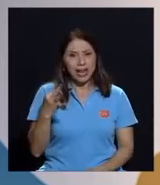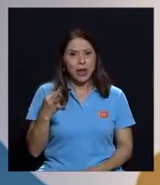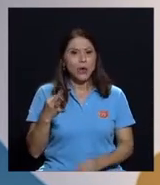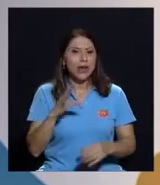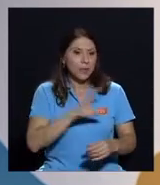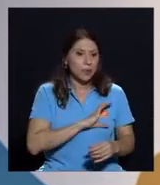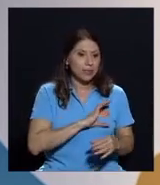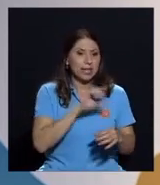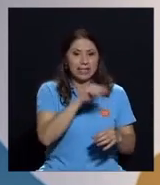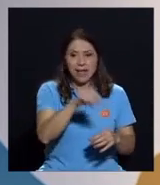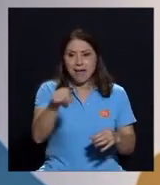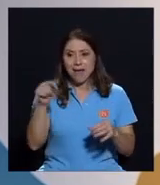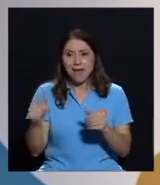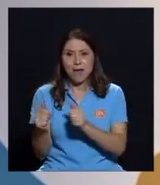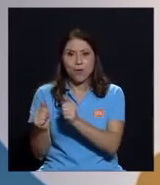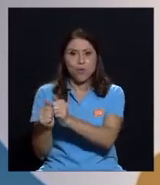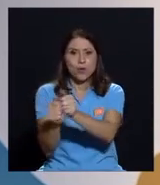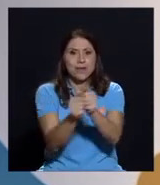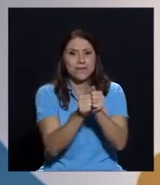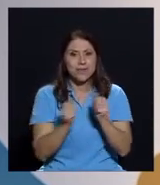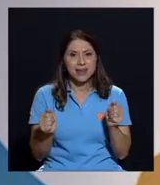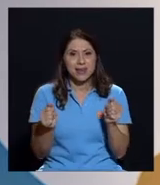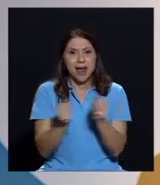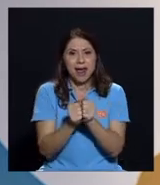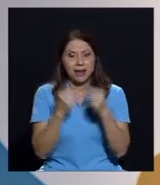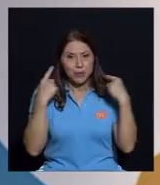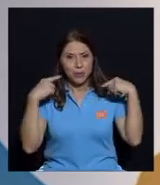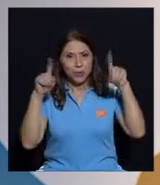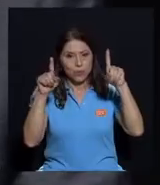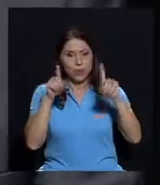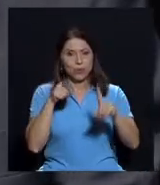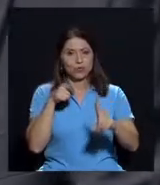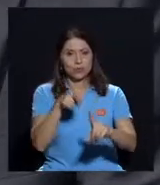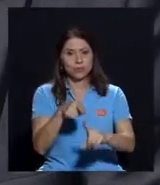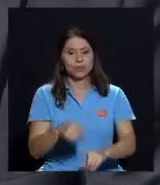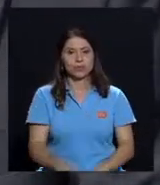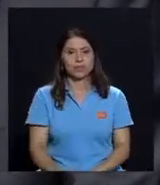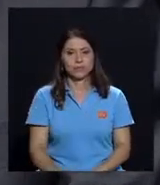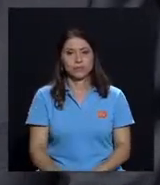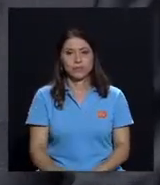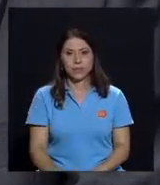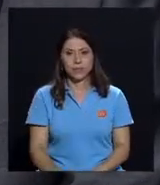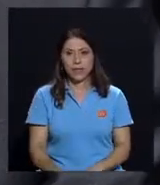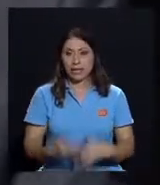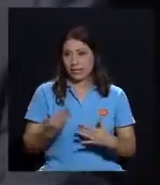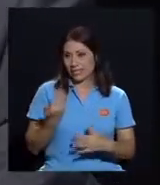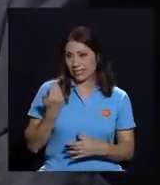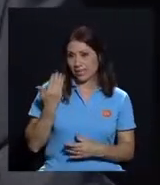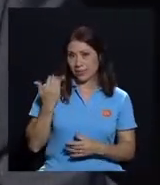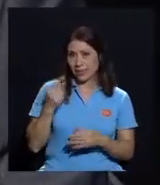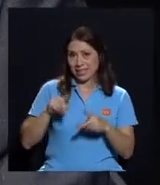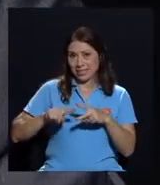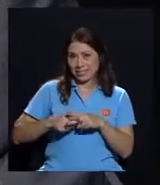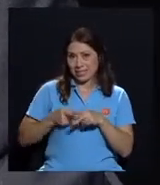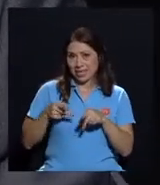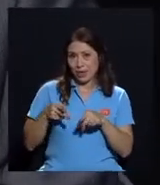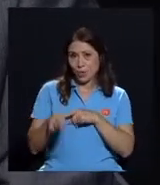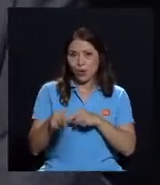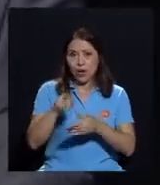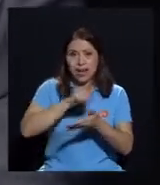sea el que el que consiga esa esos objetivos recientemente se inauguró la escuela